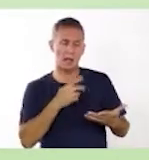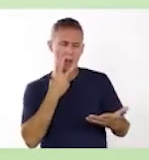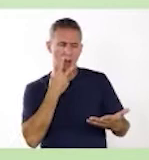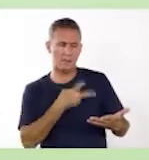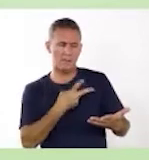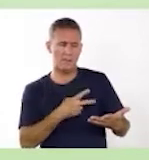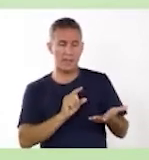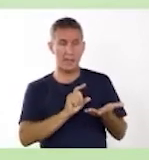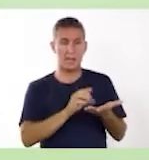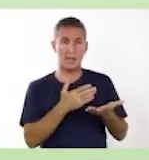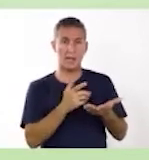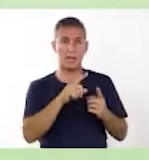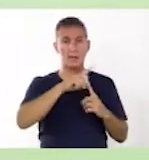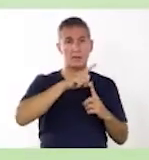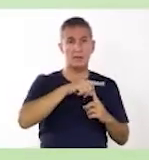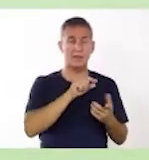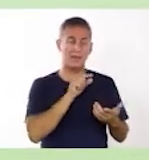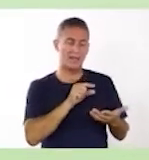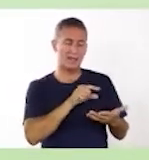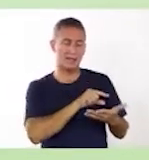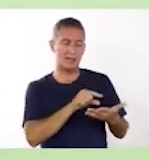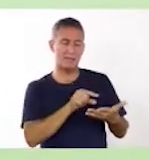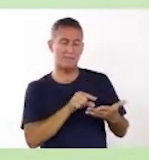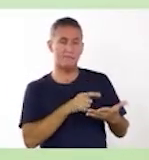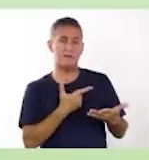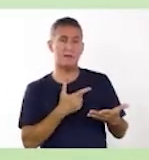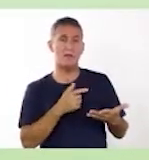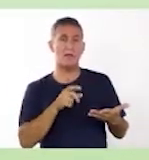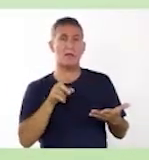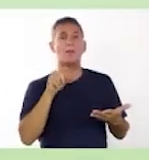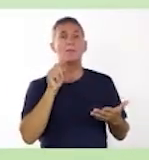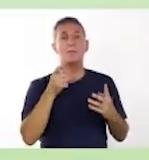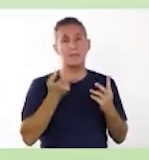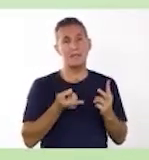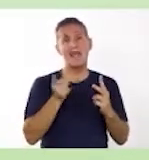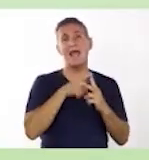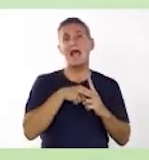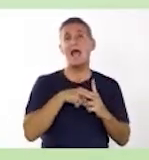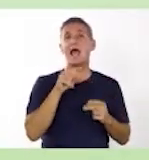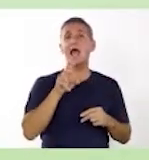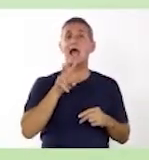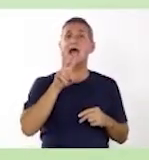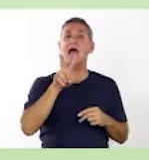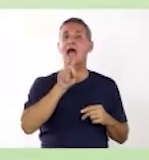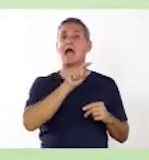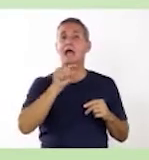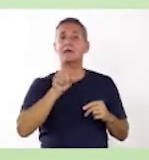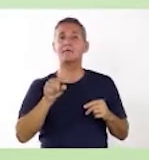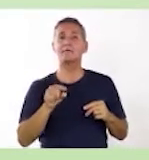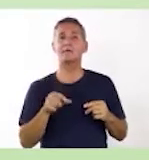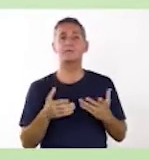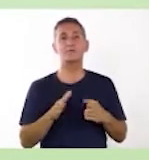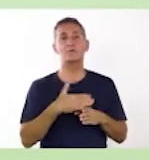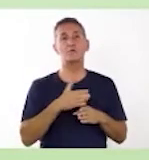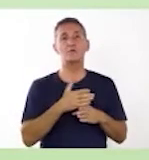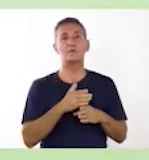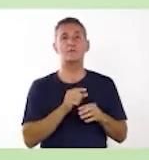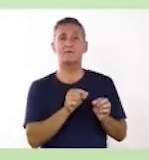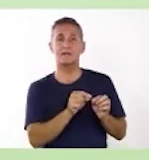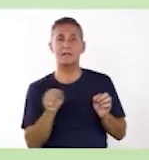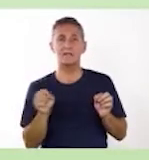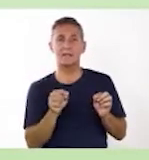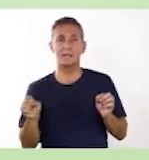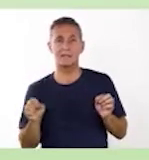su libro de texto este fragmento, se darán cuenta que hay versos de diferentes